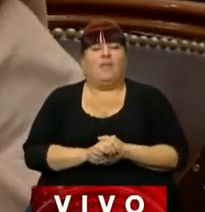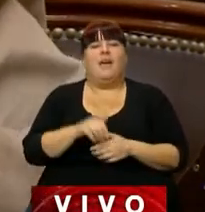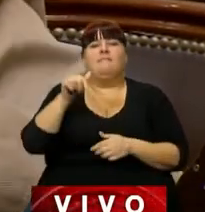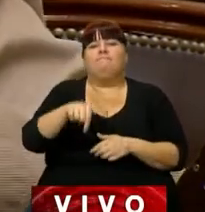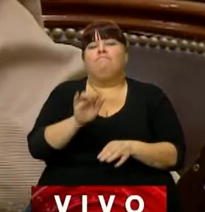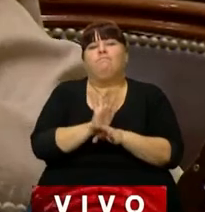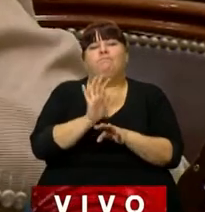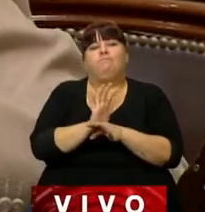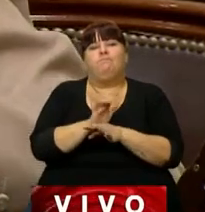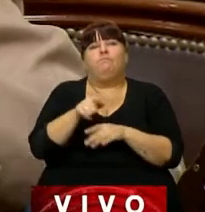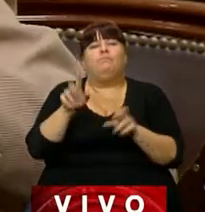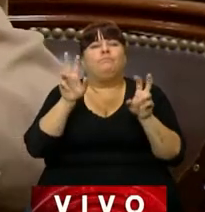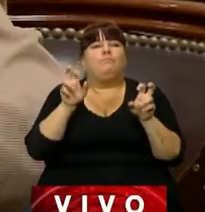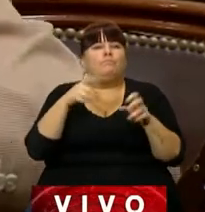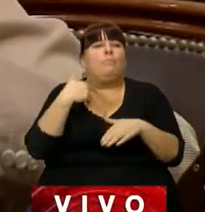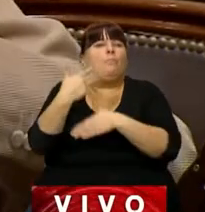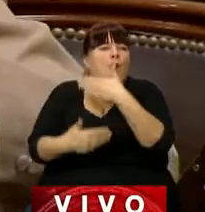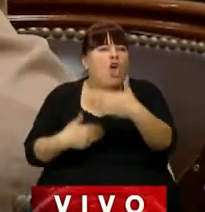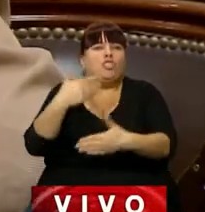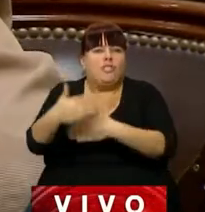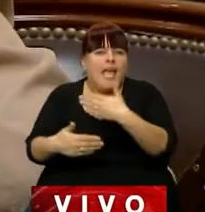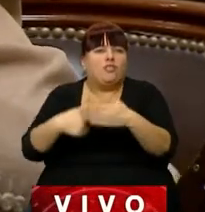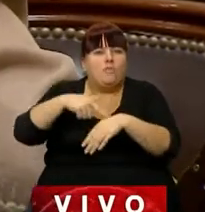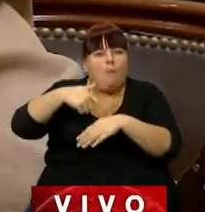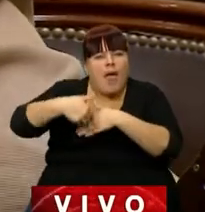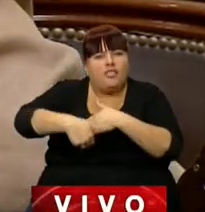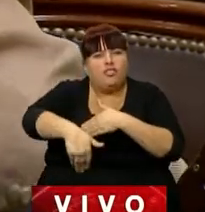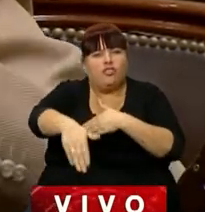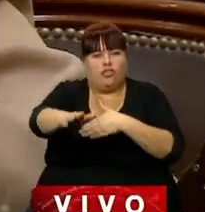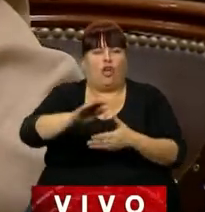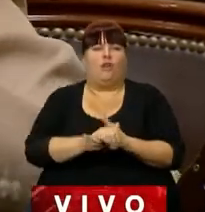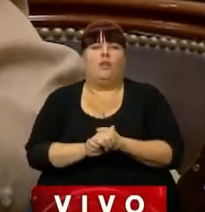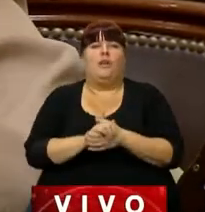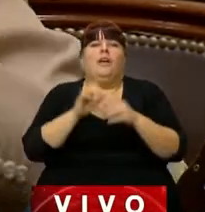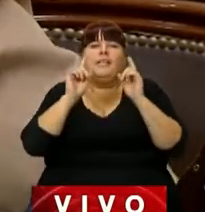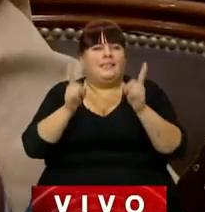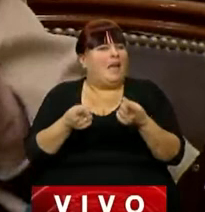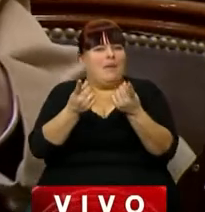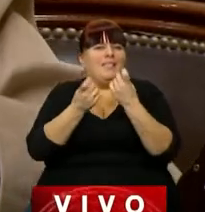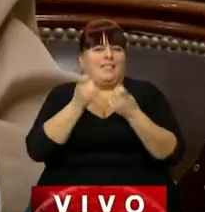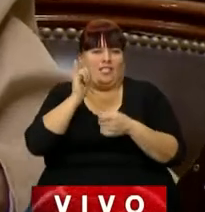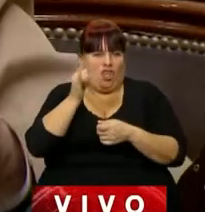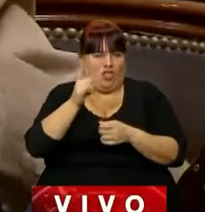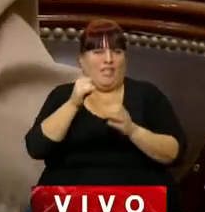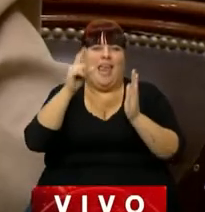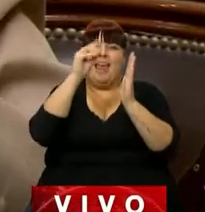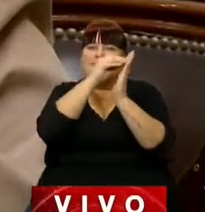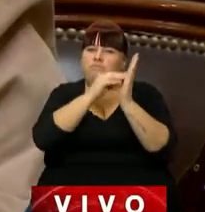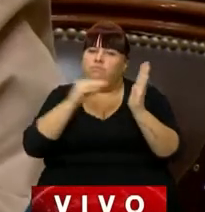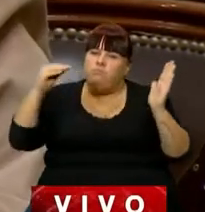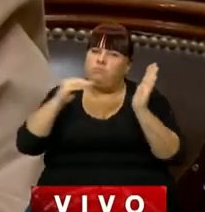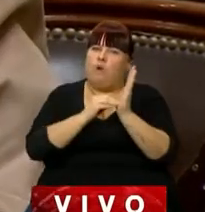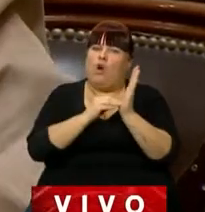estamos ante algo que es un proceso y un transcurrir. Entonces, también va a ser necesario que en los nomencladores se